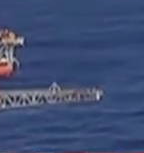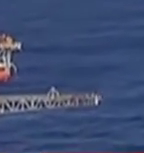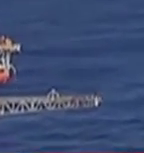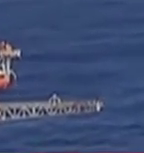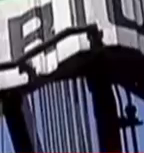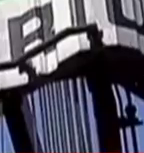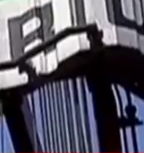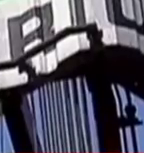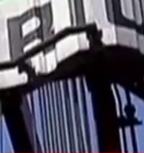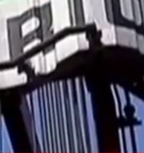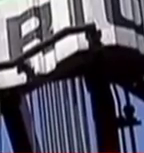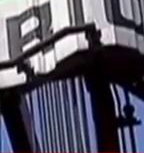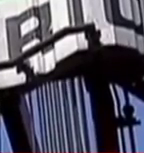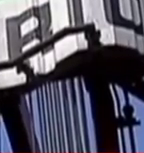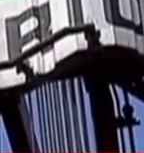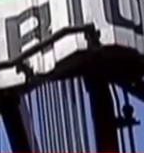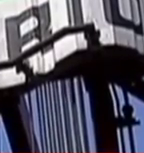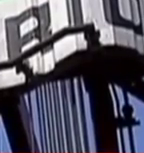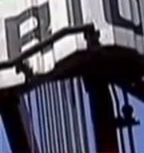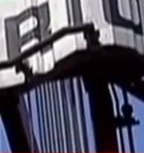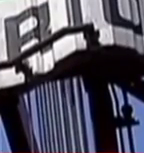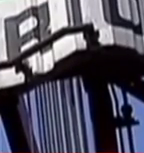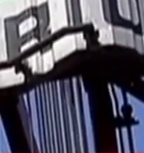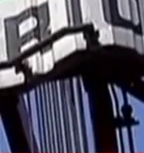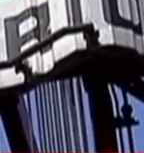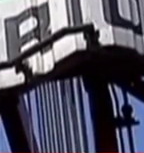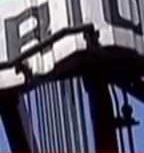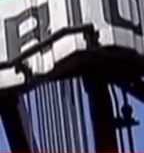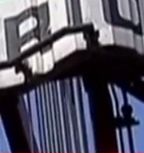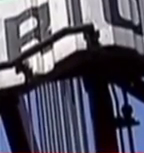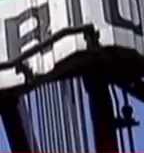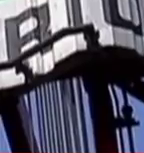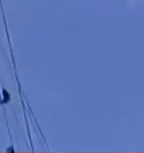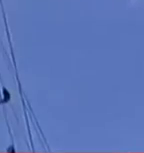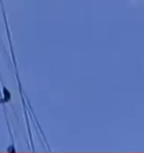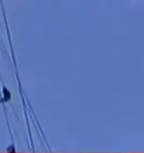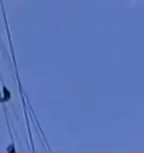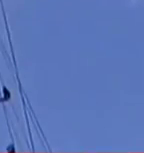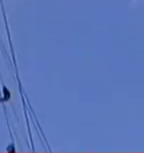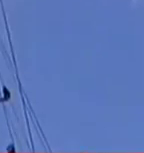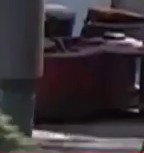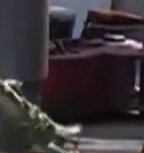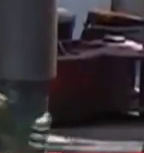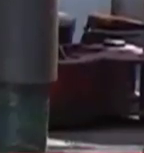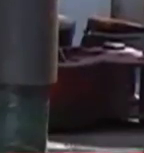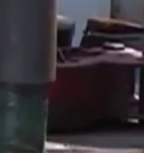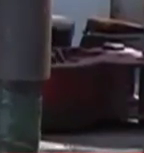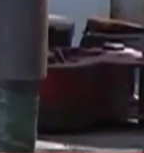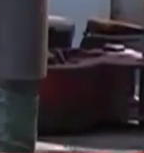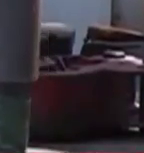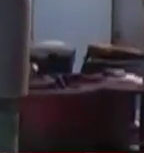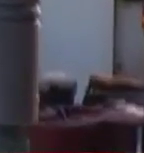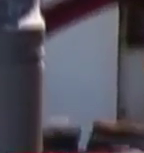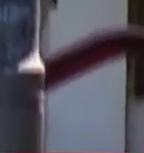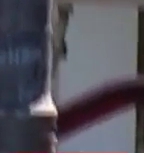acceder a recursos prospectivos, ¿no? Así es, con esa tercera la ronda 3.1 se habla de una inversión de